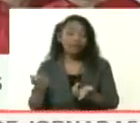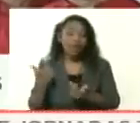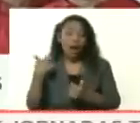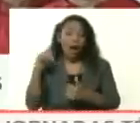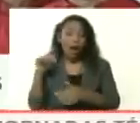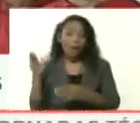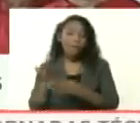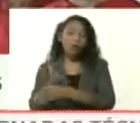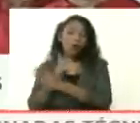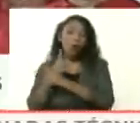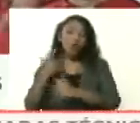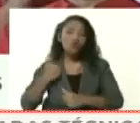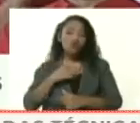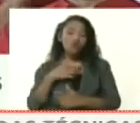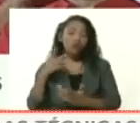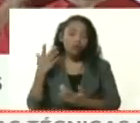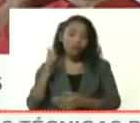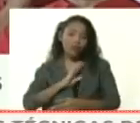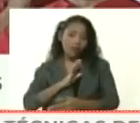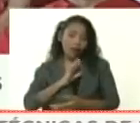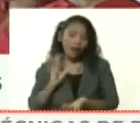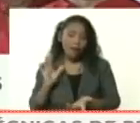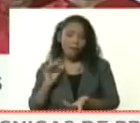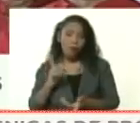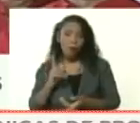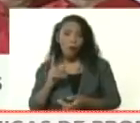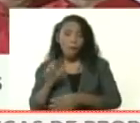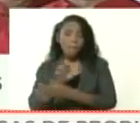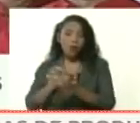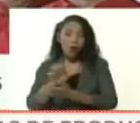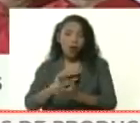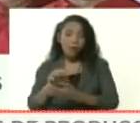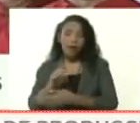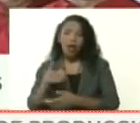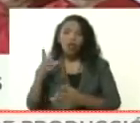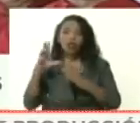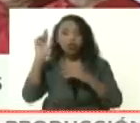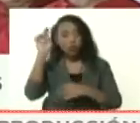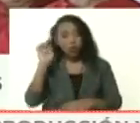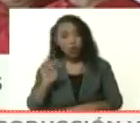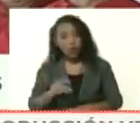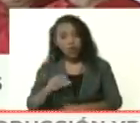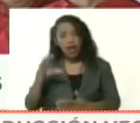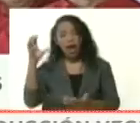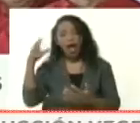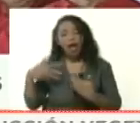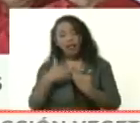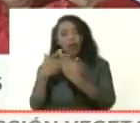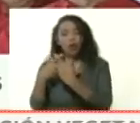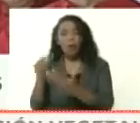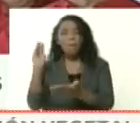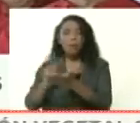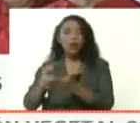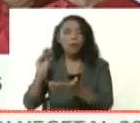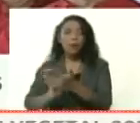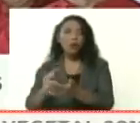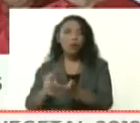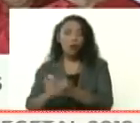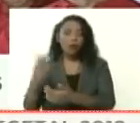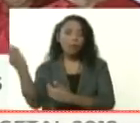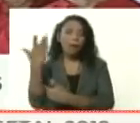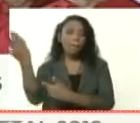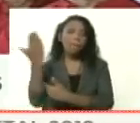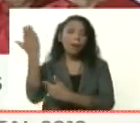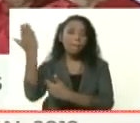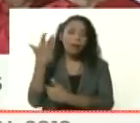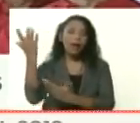hemos tenido problemas para mantenerlas, por el bloqueo, por las sanciones. Todos los días Estados Unidos impone nuevas sanciones y la derecha se